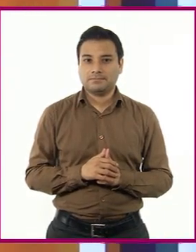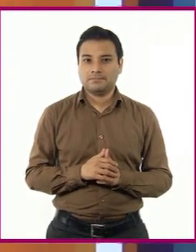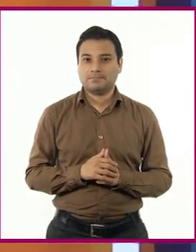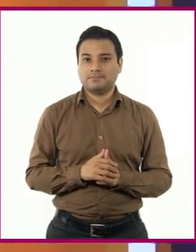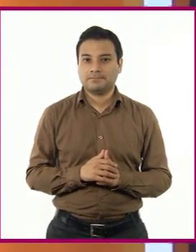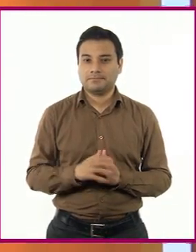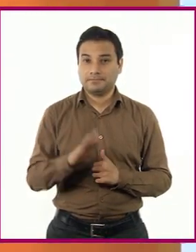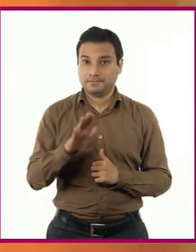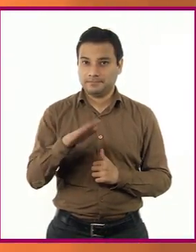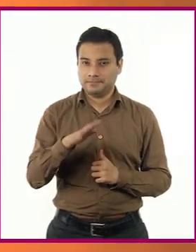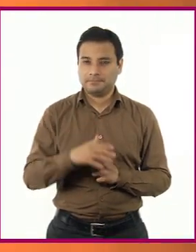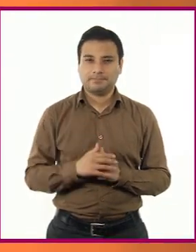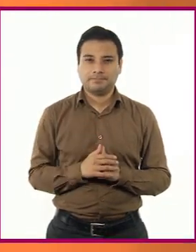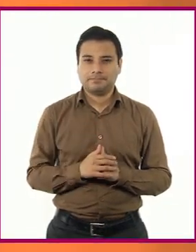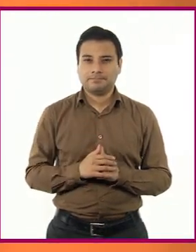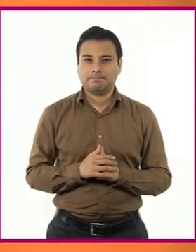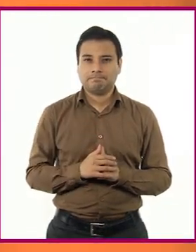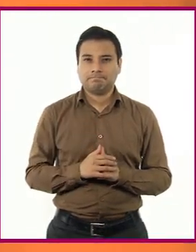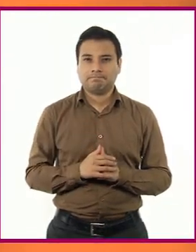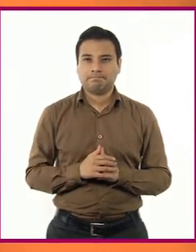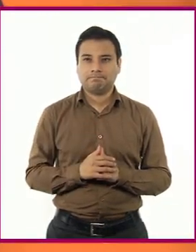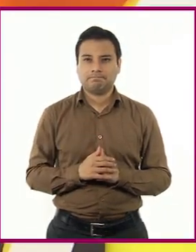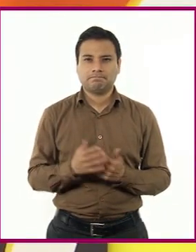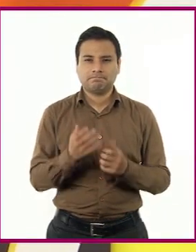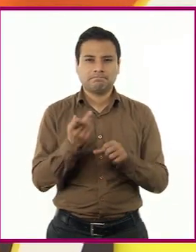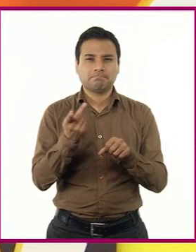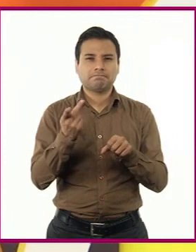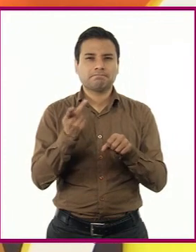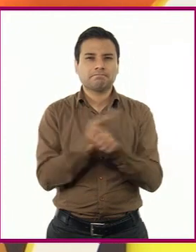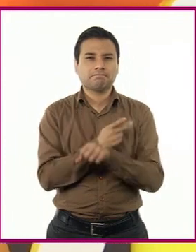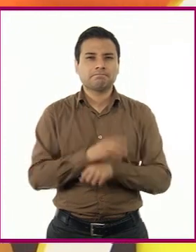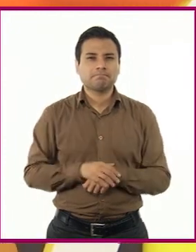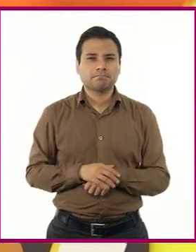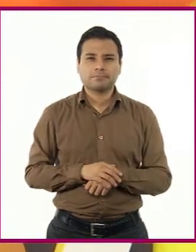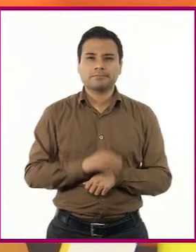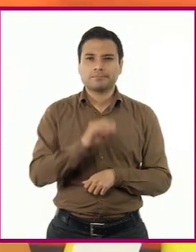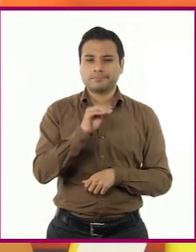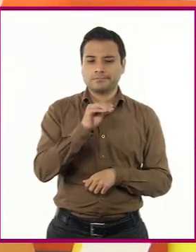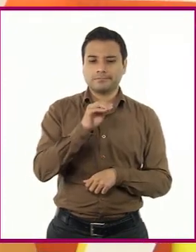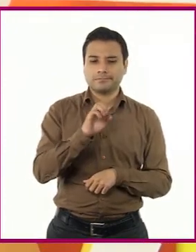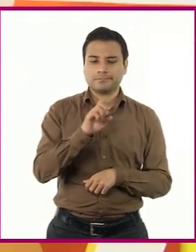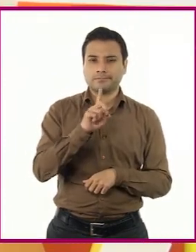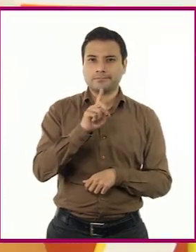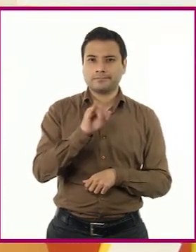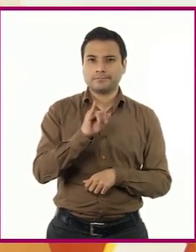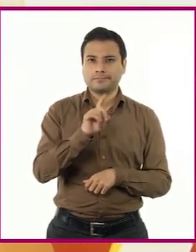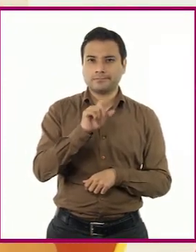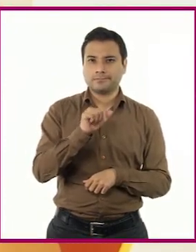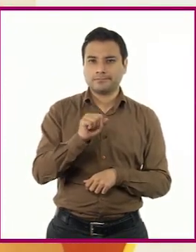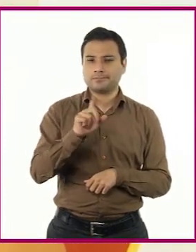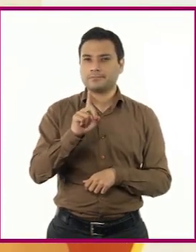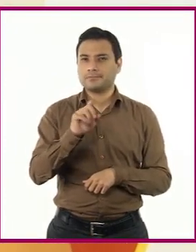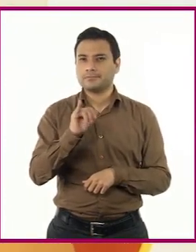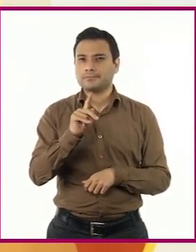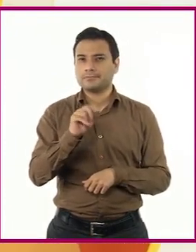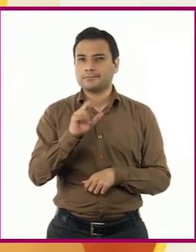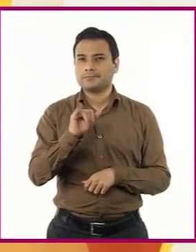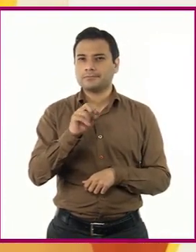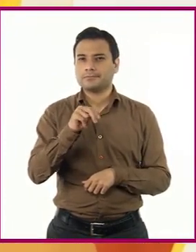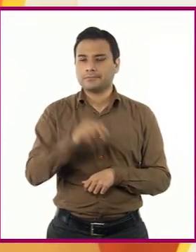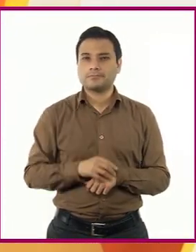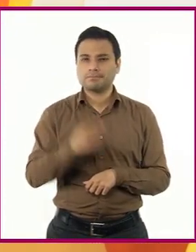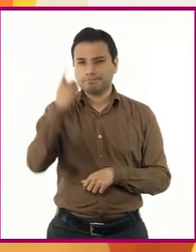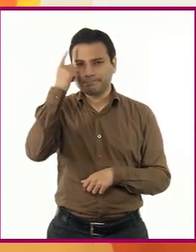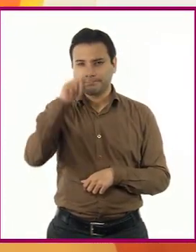Enrique, ¿qué pasa con las medidas de dispersión? En el caso de las medidas de dispersión, estas